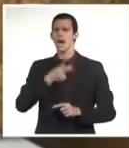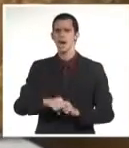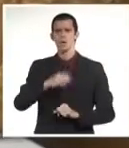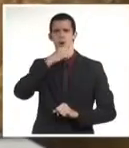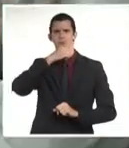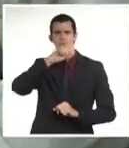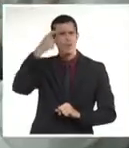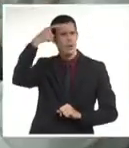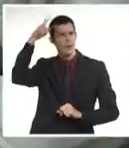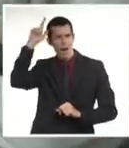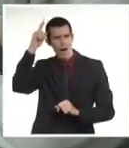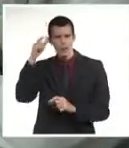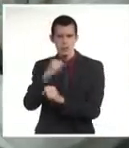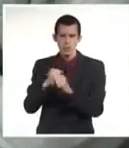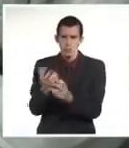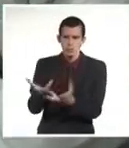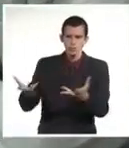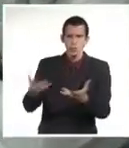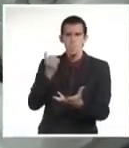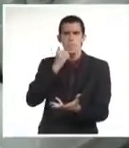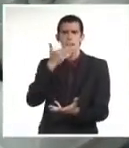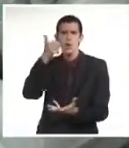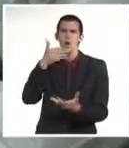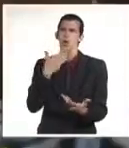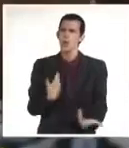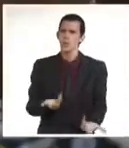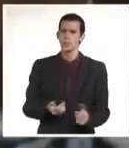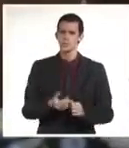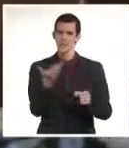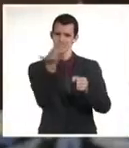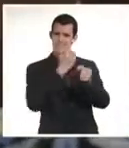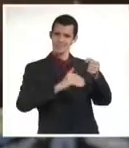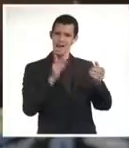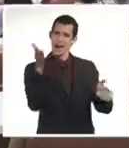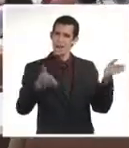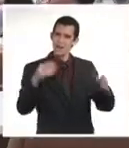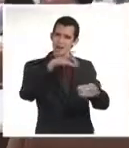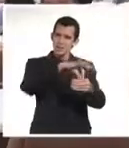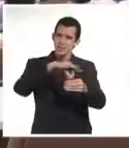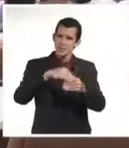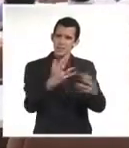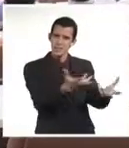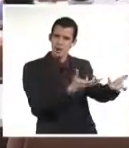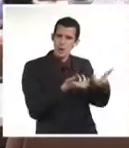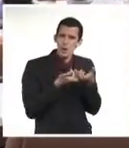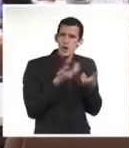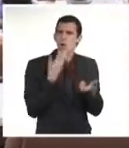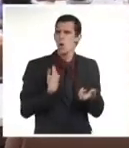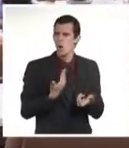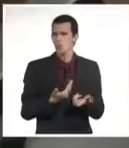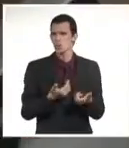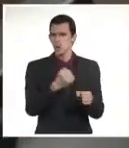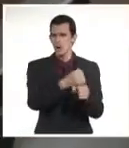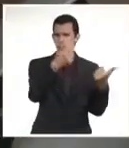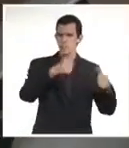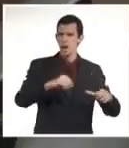recién concluida zafra azucarera. Compuesto por más de 600 diputados, el máximo ente legislativo cubano es,